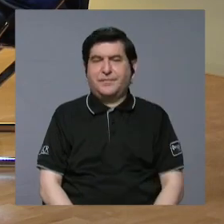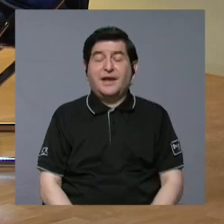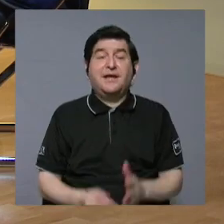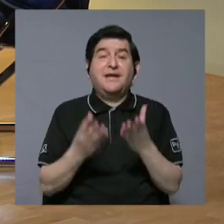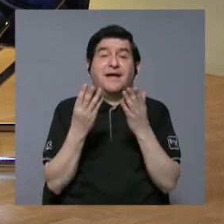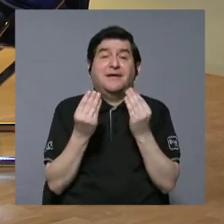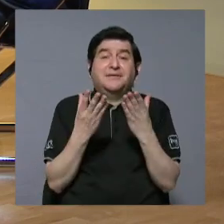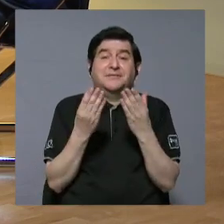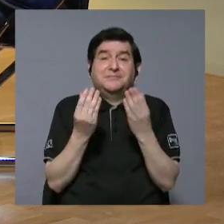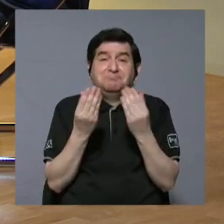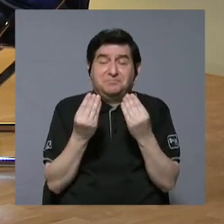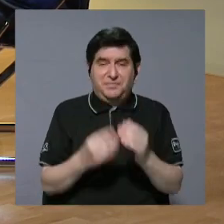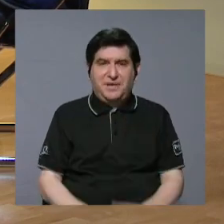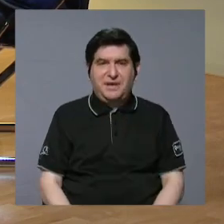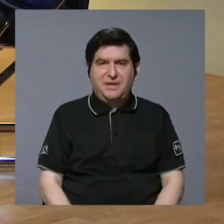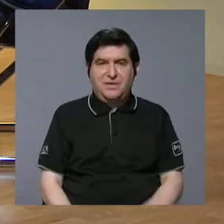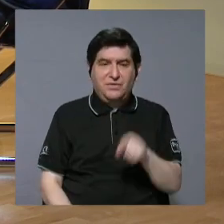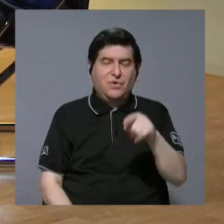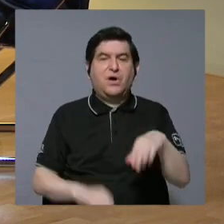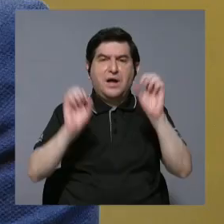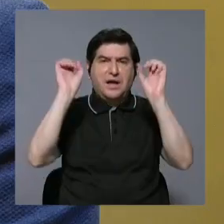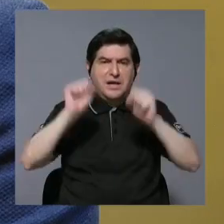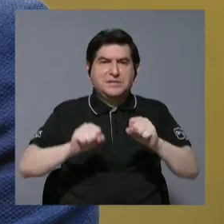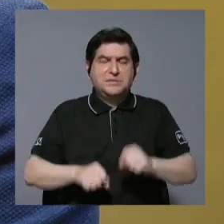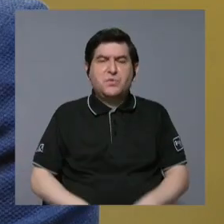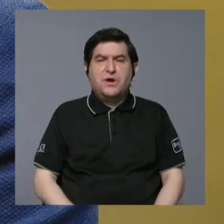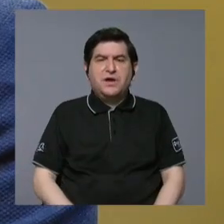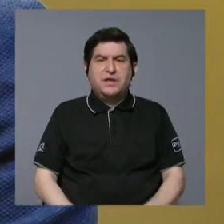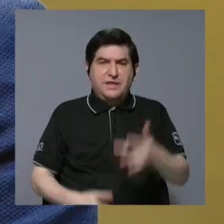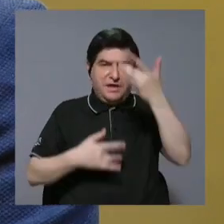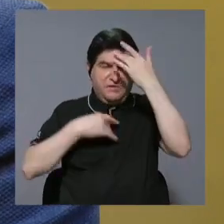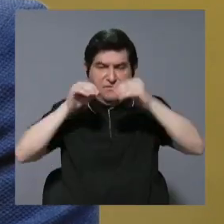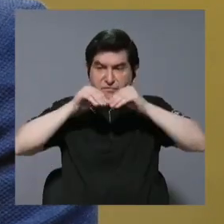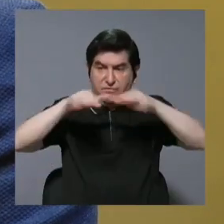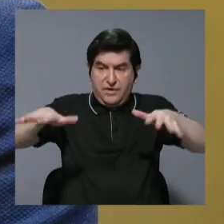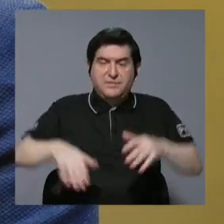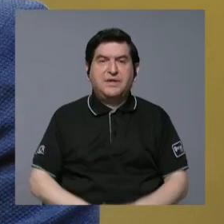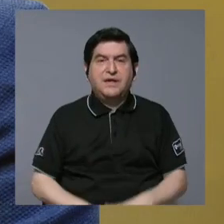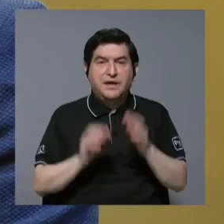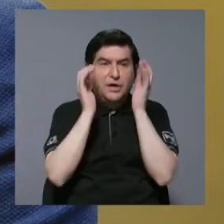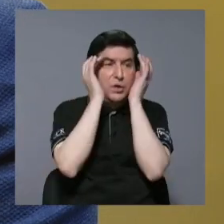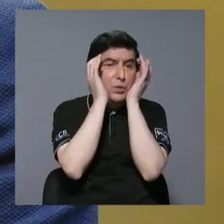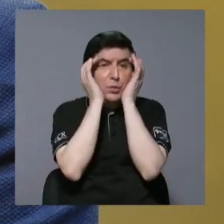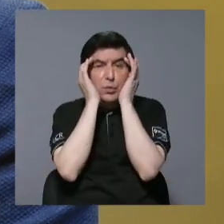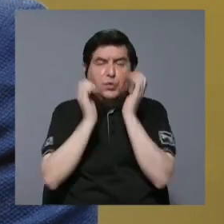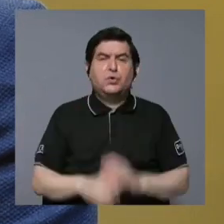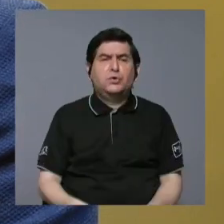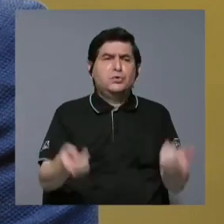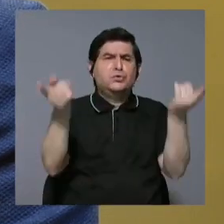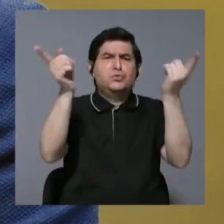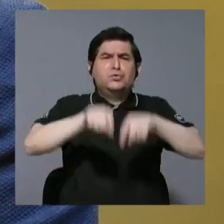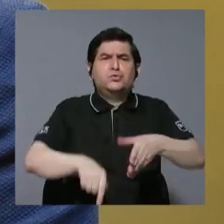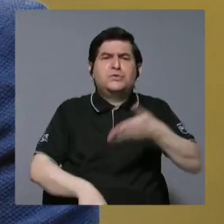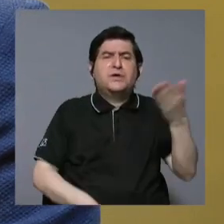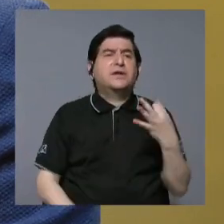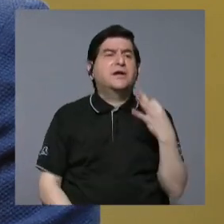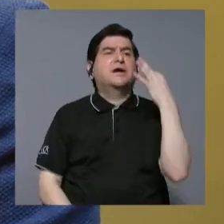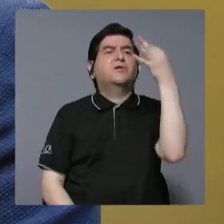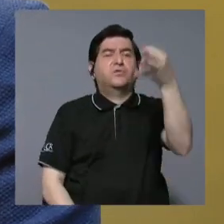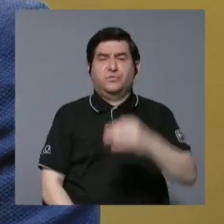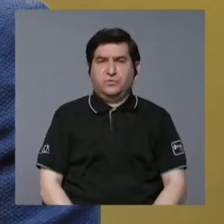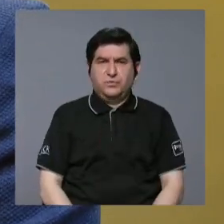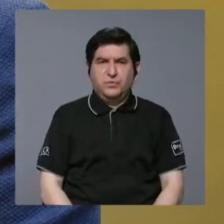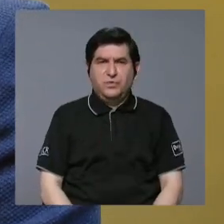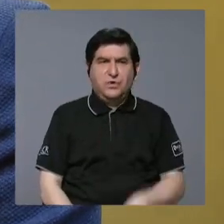temor al contagio. El temor al contagio, la ansiedad ante qué podía pasar hacia el futuro, y